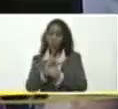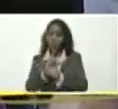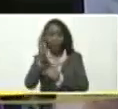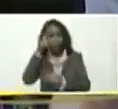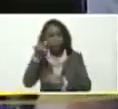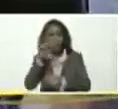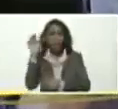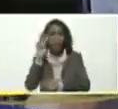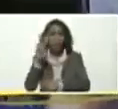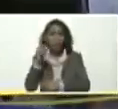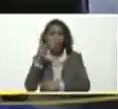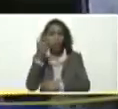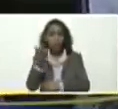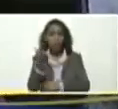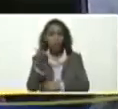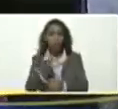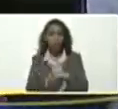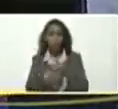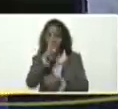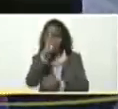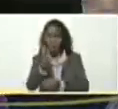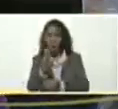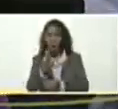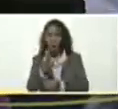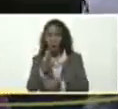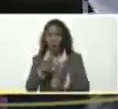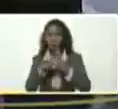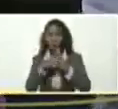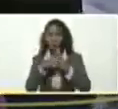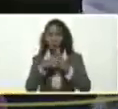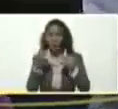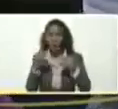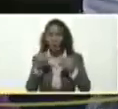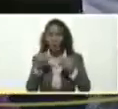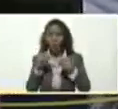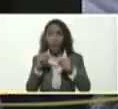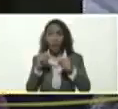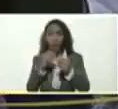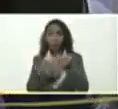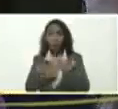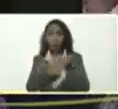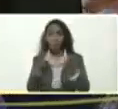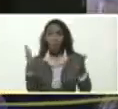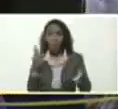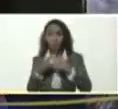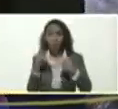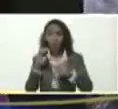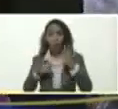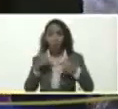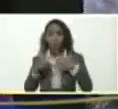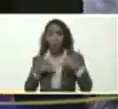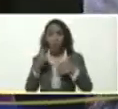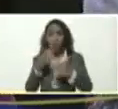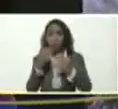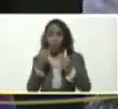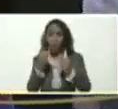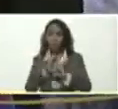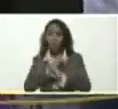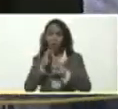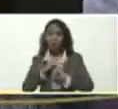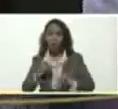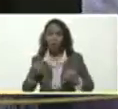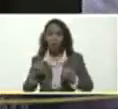pueblo venezolano, sino a usted directamente, toda esta, con beneplácito, toda esta gran acogida. Estamos muy felices